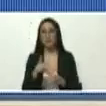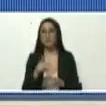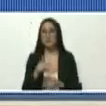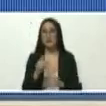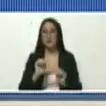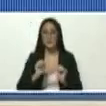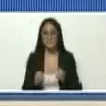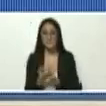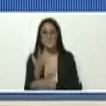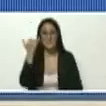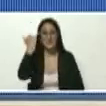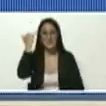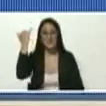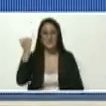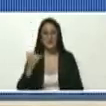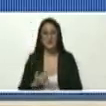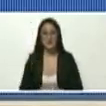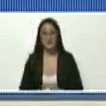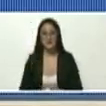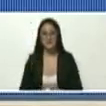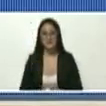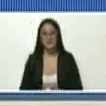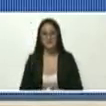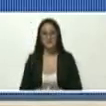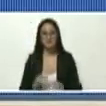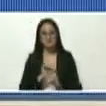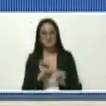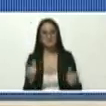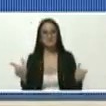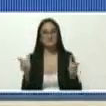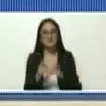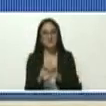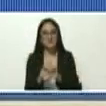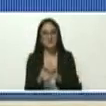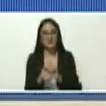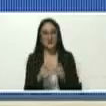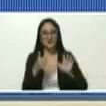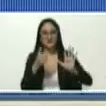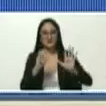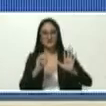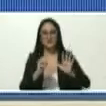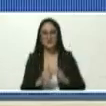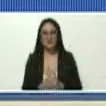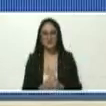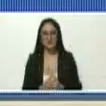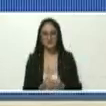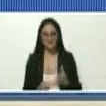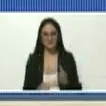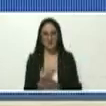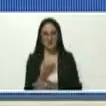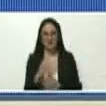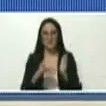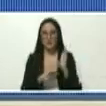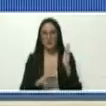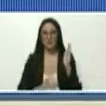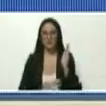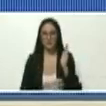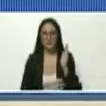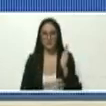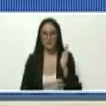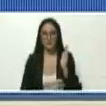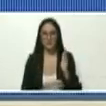crearon esta idea y luego se reunieron en Bagdad en el 60 para crear a la OPEP y